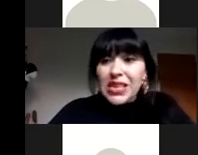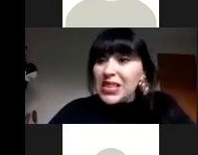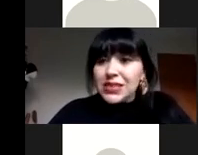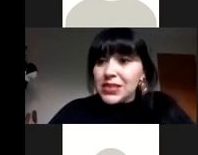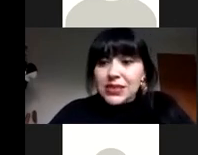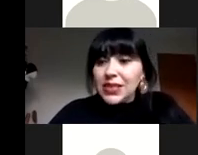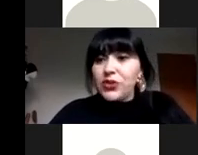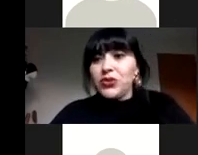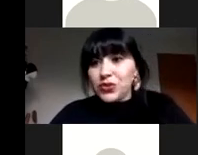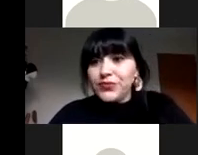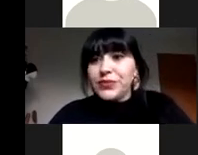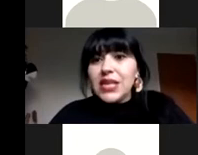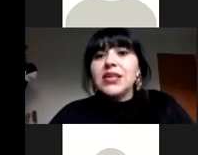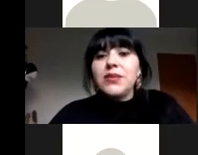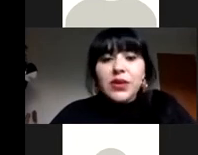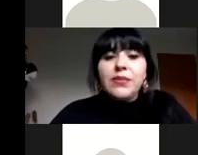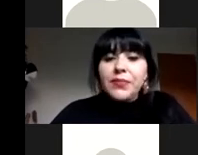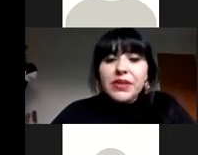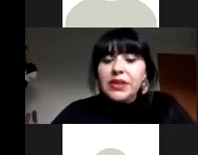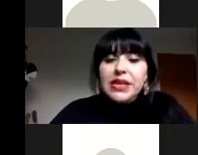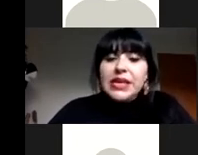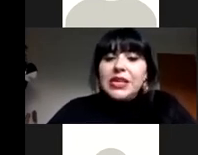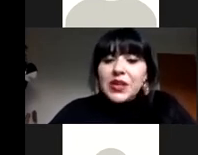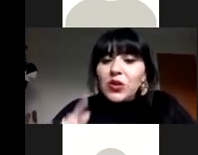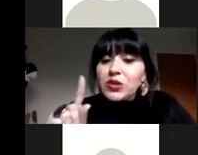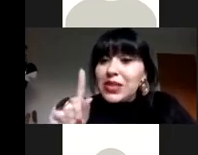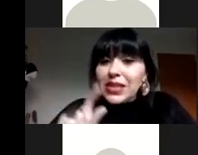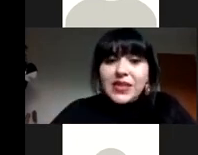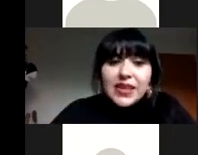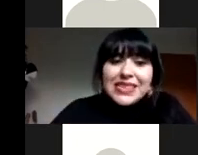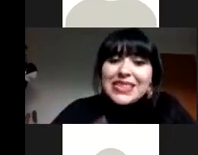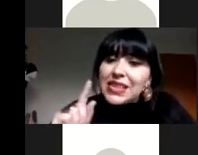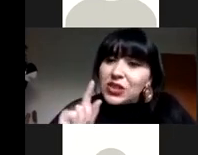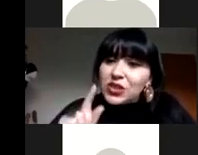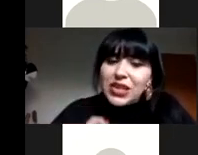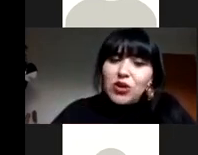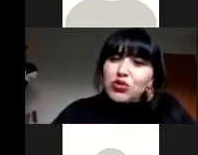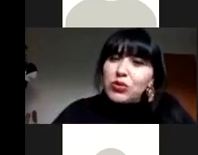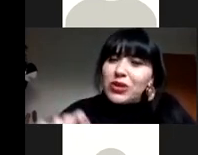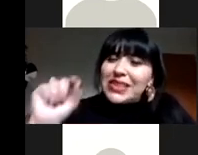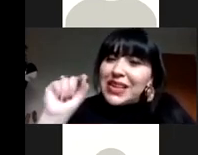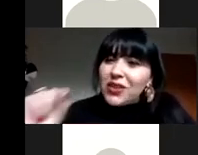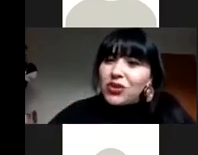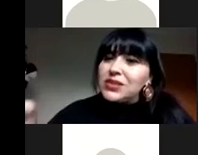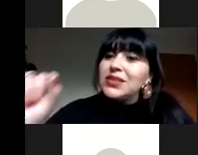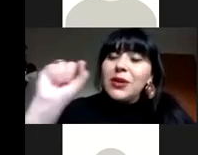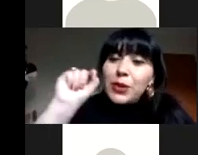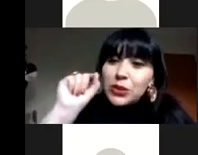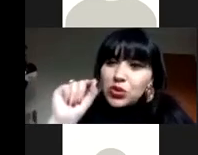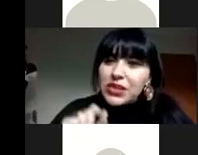a quedar atrás, queridos. Ese es el problema. Reconocer quién está iniciándose en el consumo,